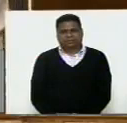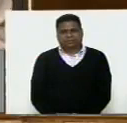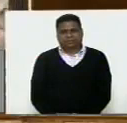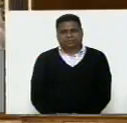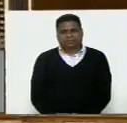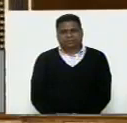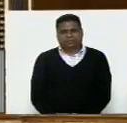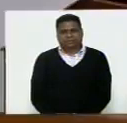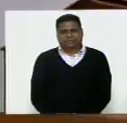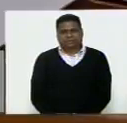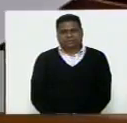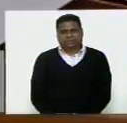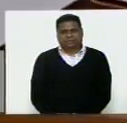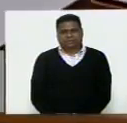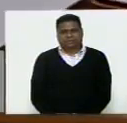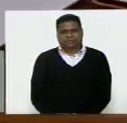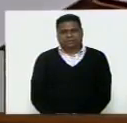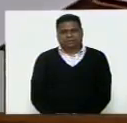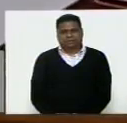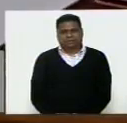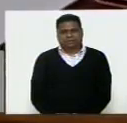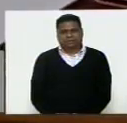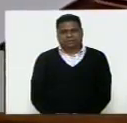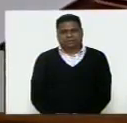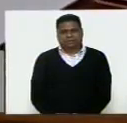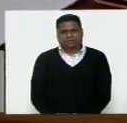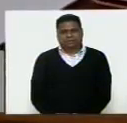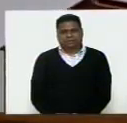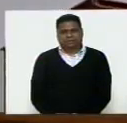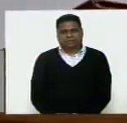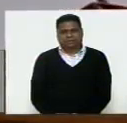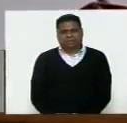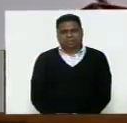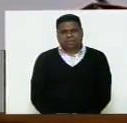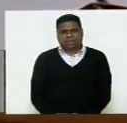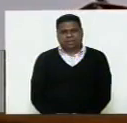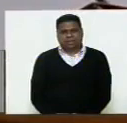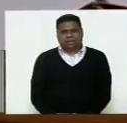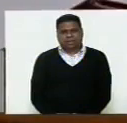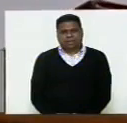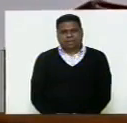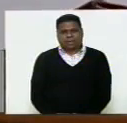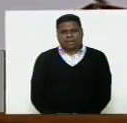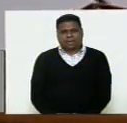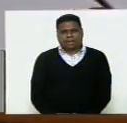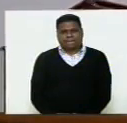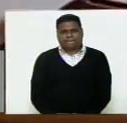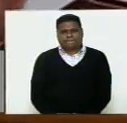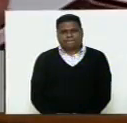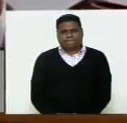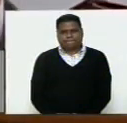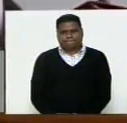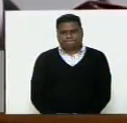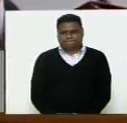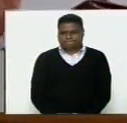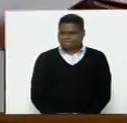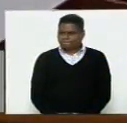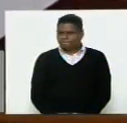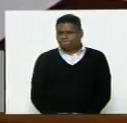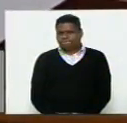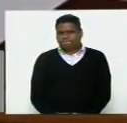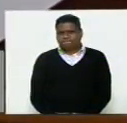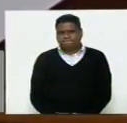Proyecto de decreto constituyente para la promoción y protección del parto y nacimiento